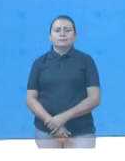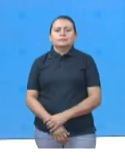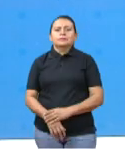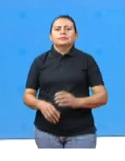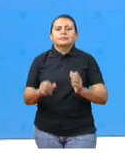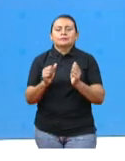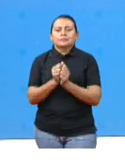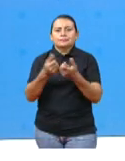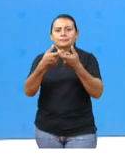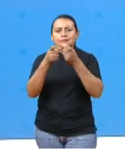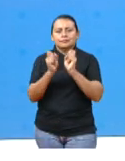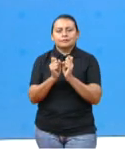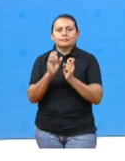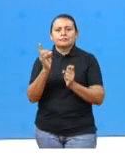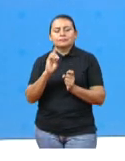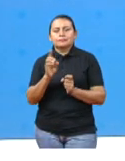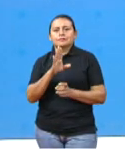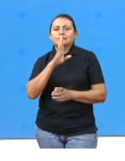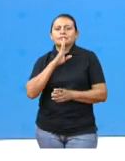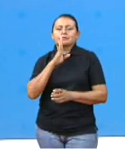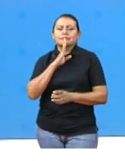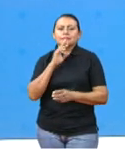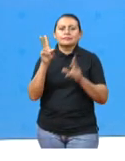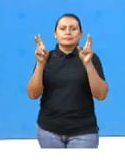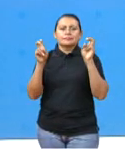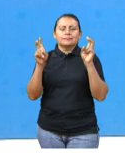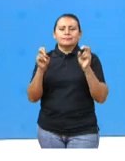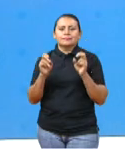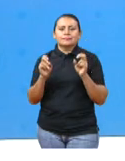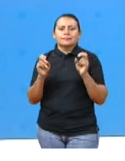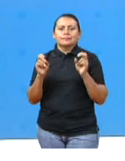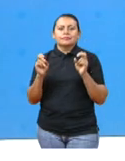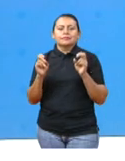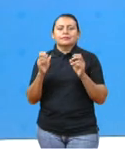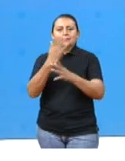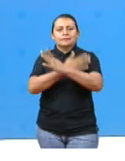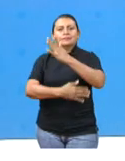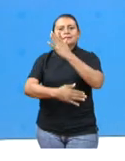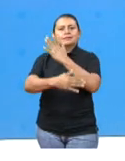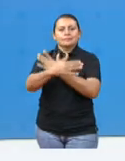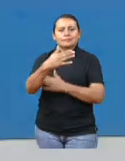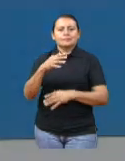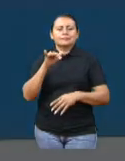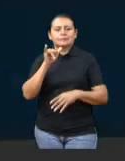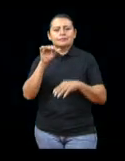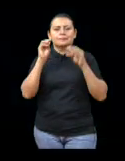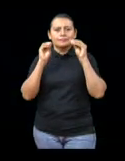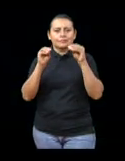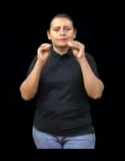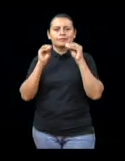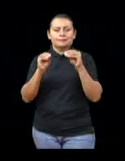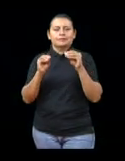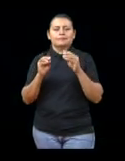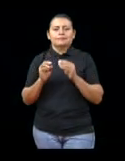con un panel donde abordaremos el tema de discapacidad y educación.